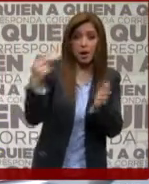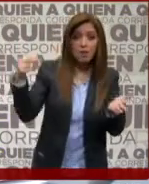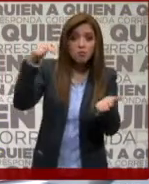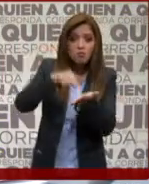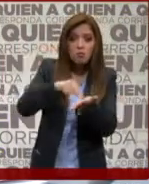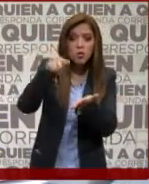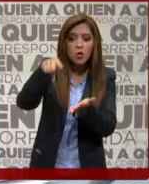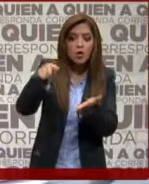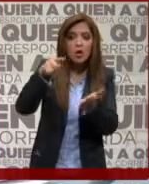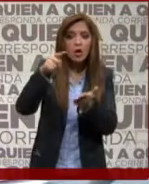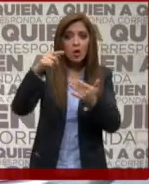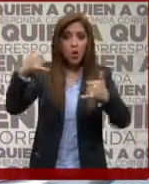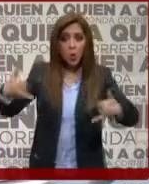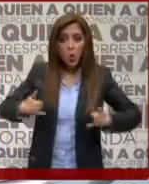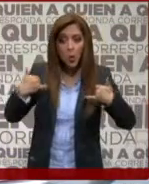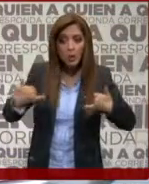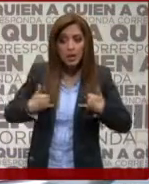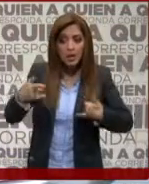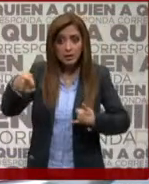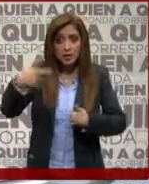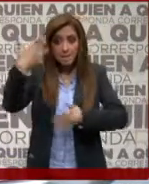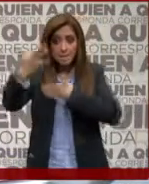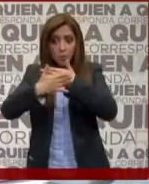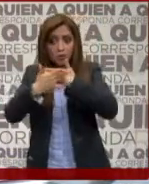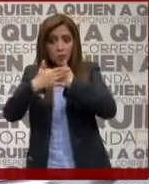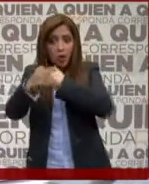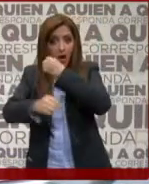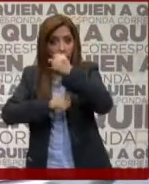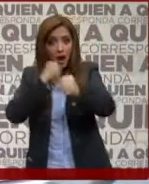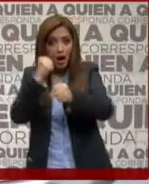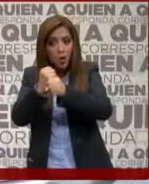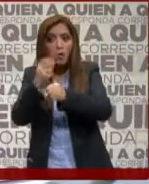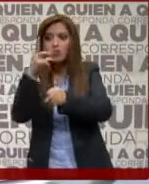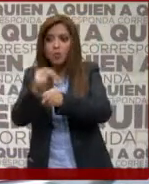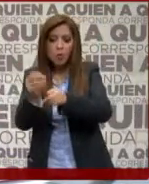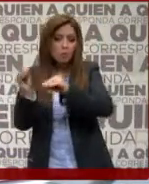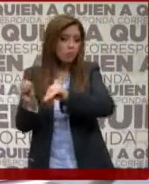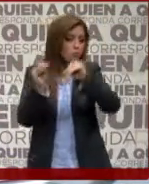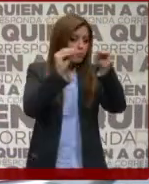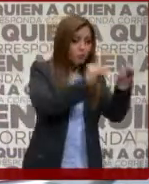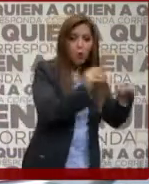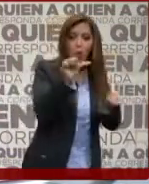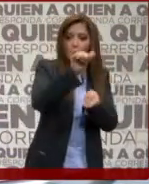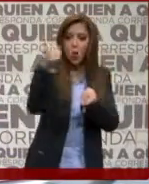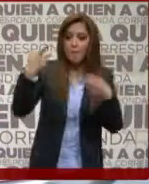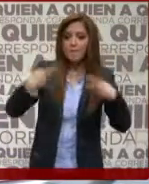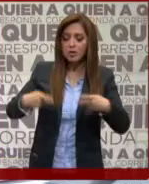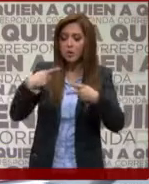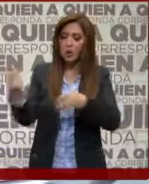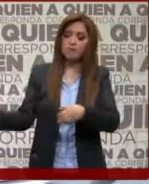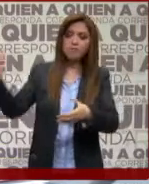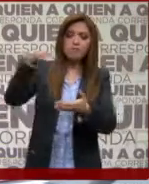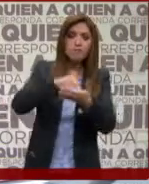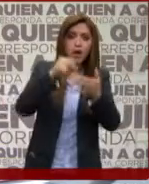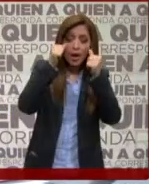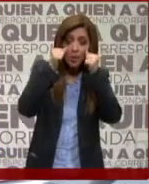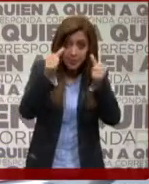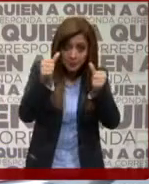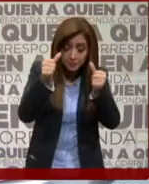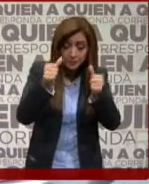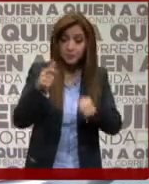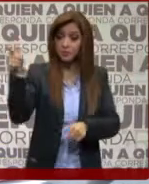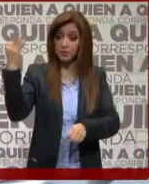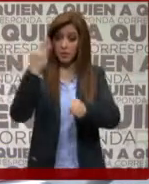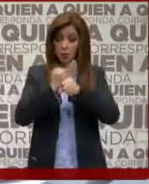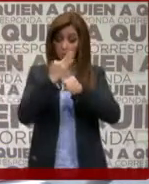chavos jóvenes que el próximo año ya no están tan jóvenes y ahora van a la gira y es otro grupo de gente a quien prevenimos no es una gira para espantar a